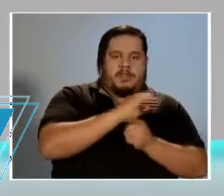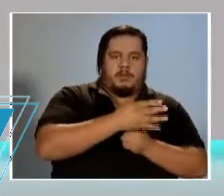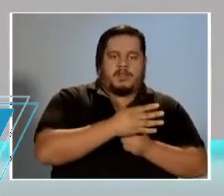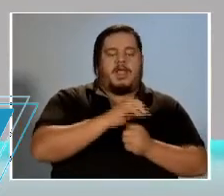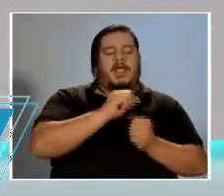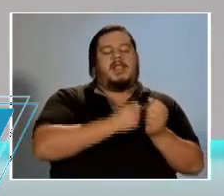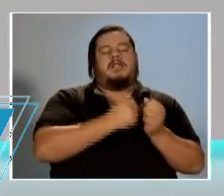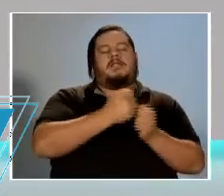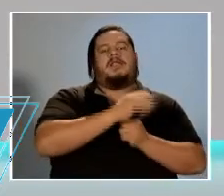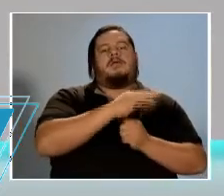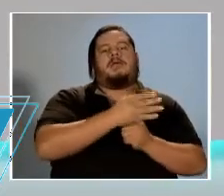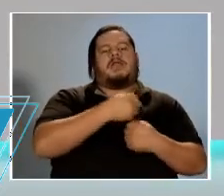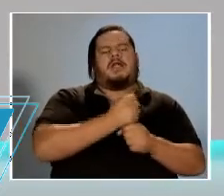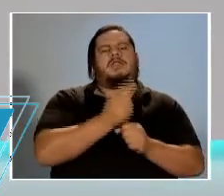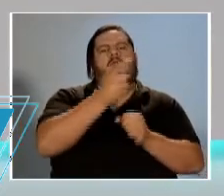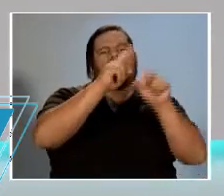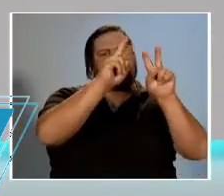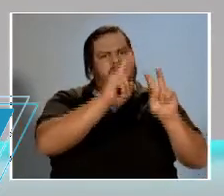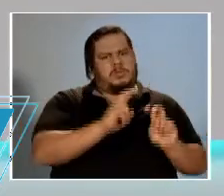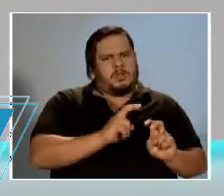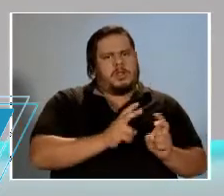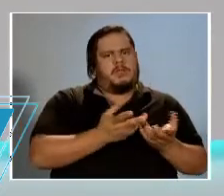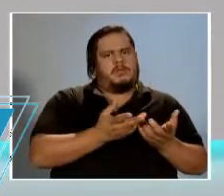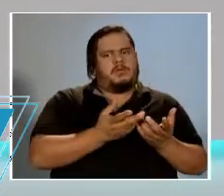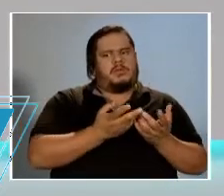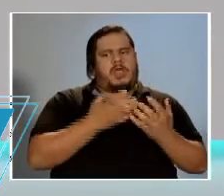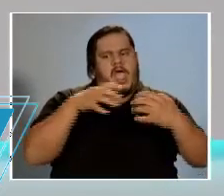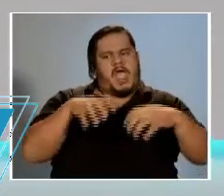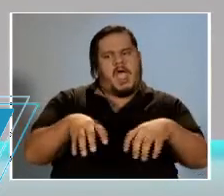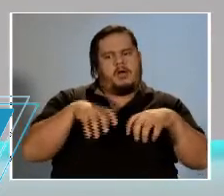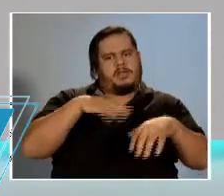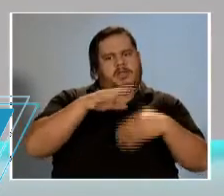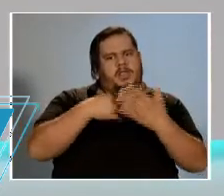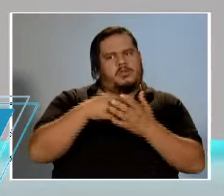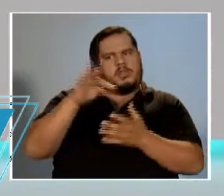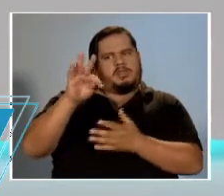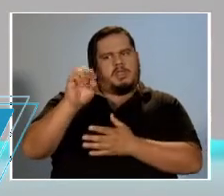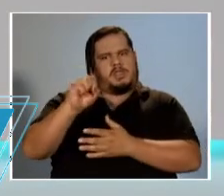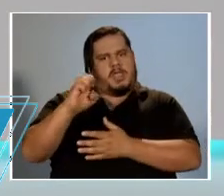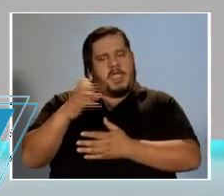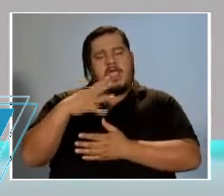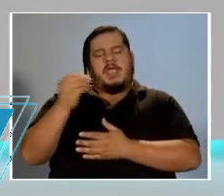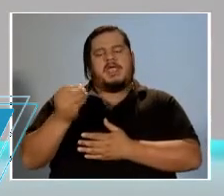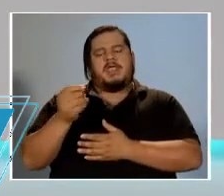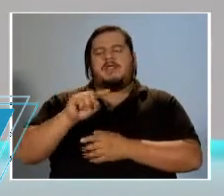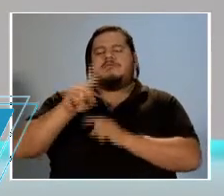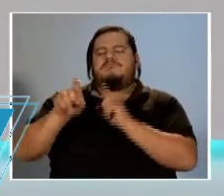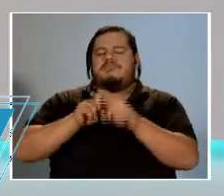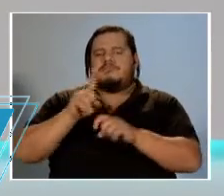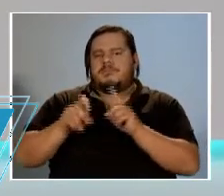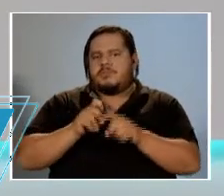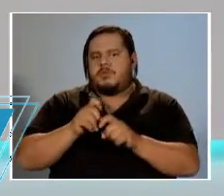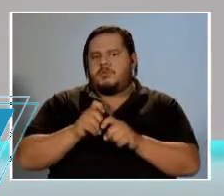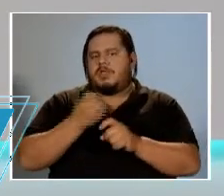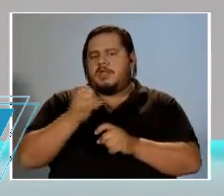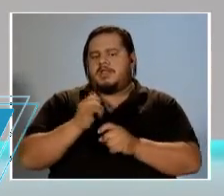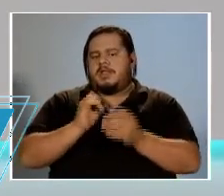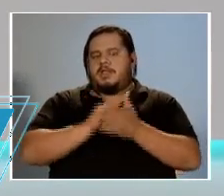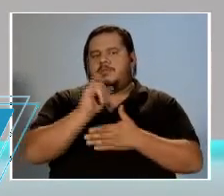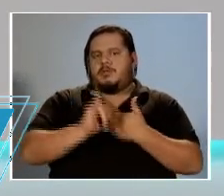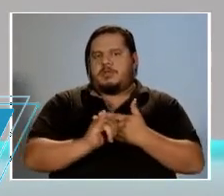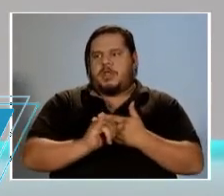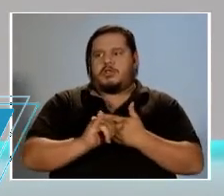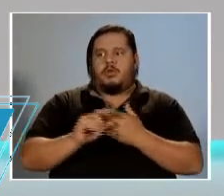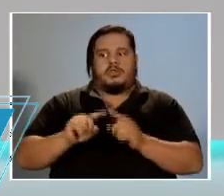hace un análisis. Dentro de ese análisis le da audiencia al tribunal y pregunta si el proyecto fue formalmente consultado